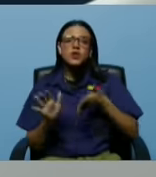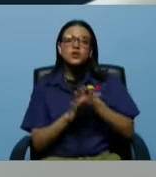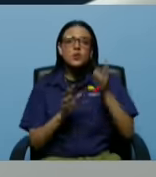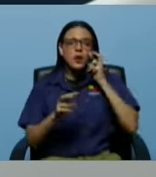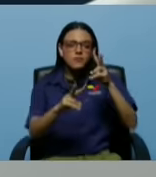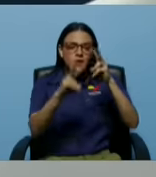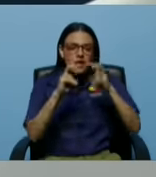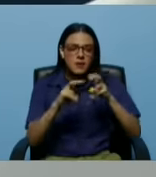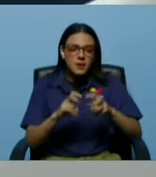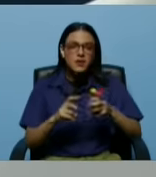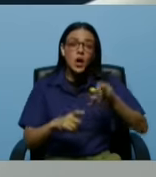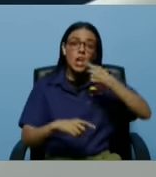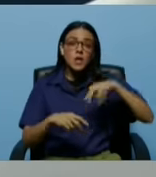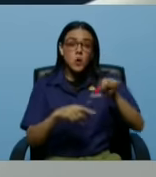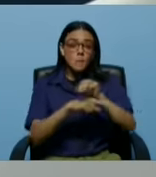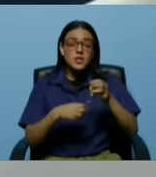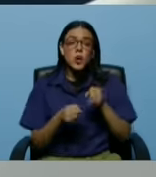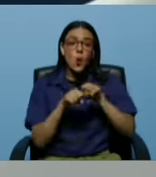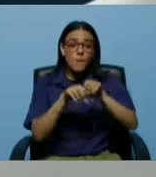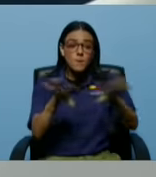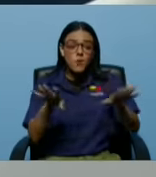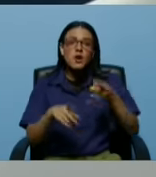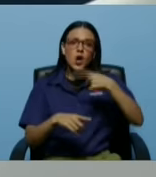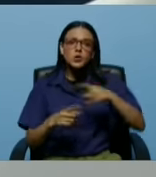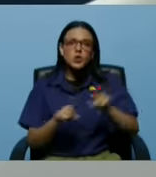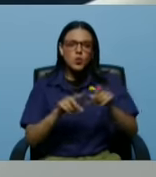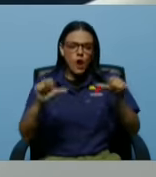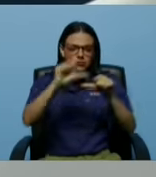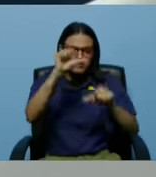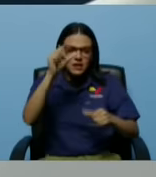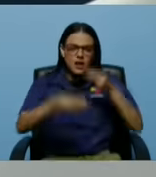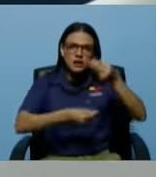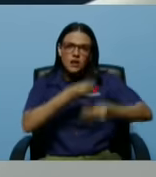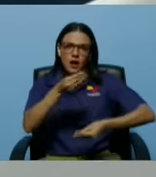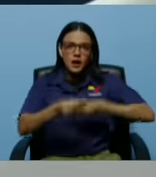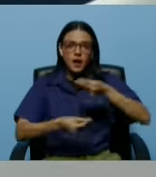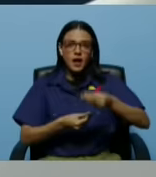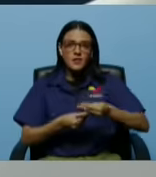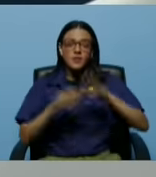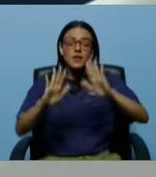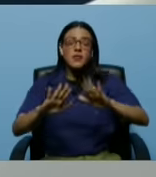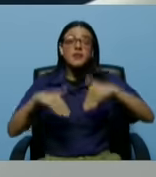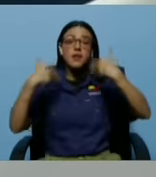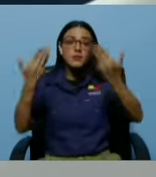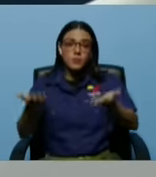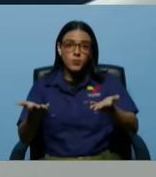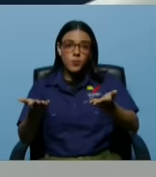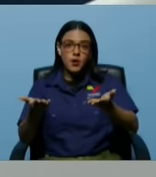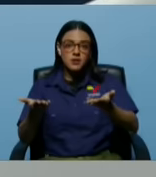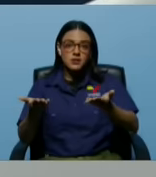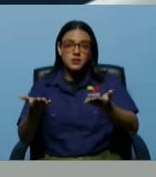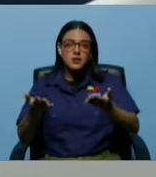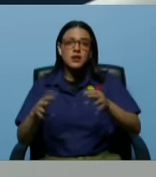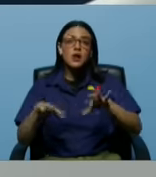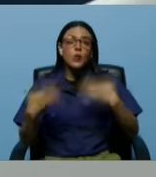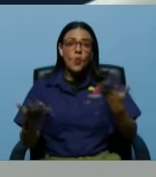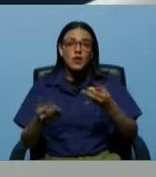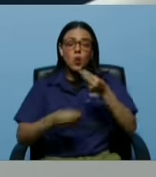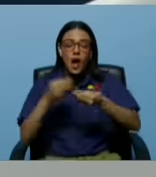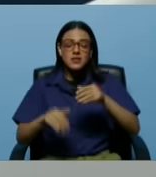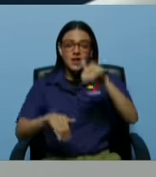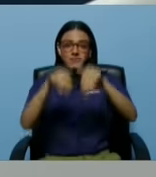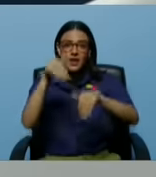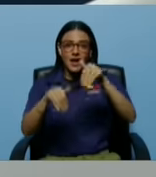investigativo que el Ministerio Público ha venido desarrollando posterior a las